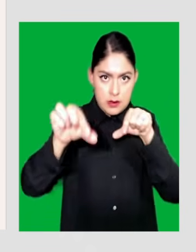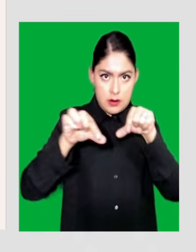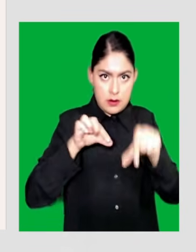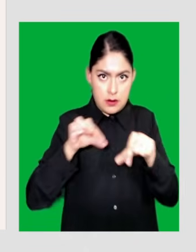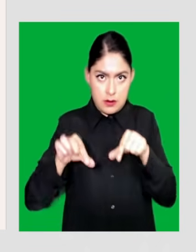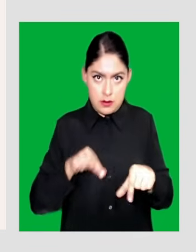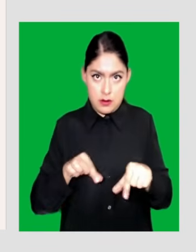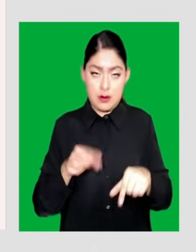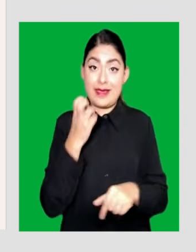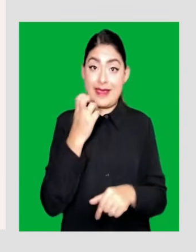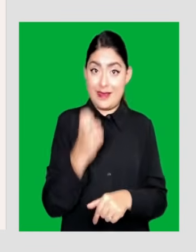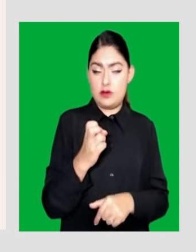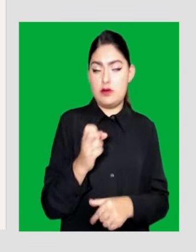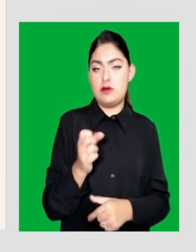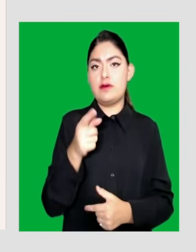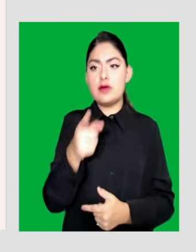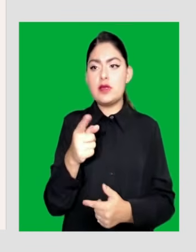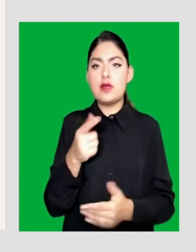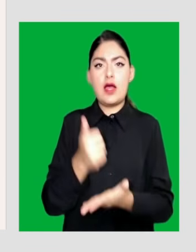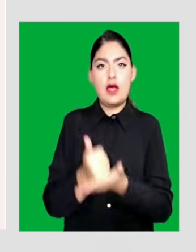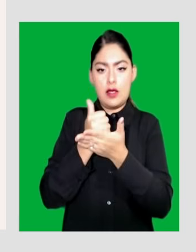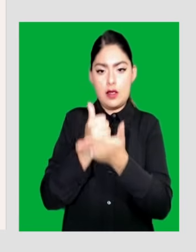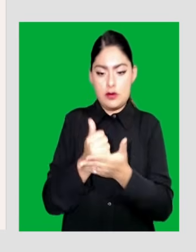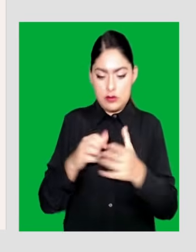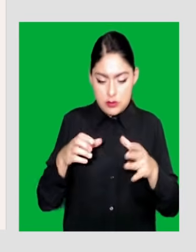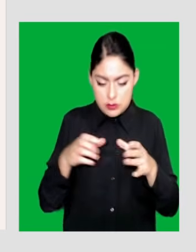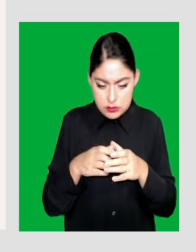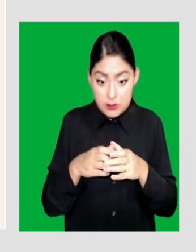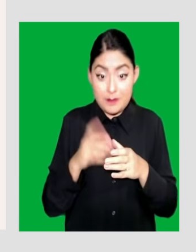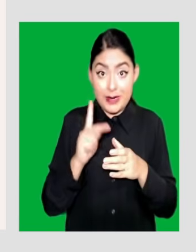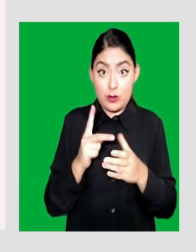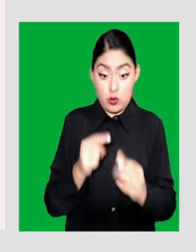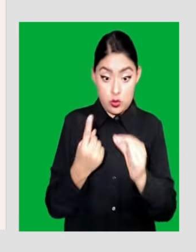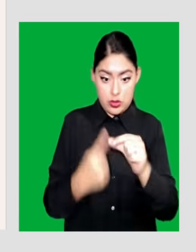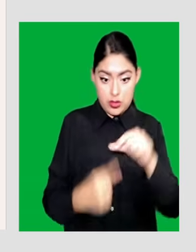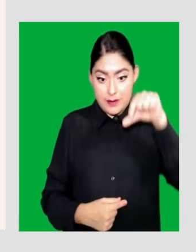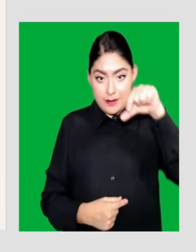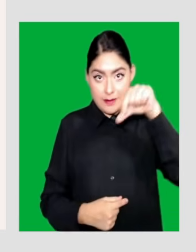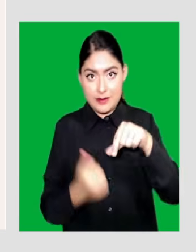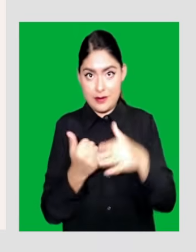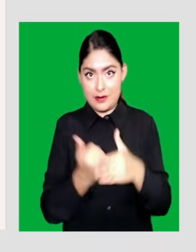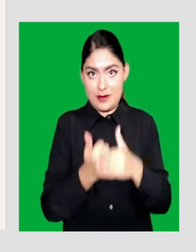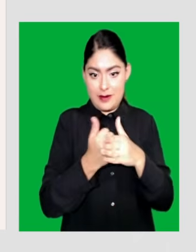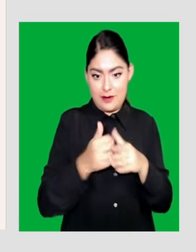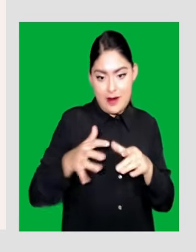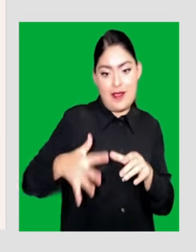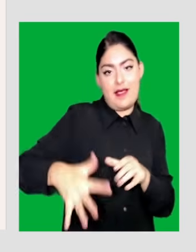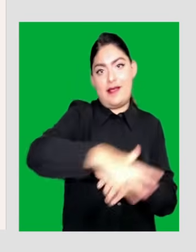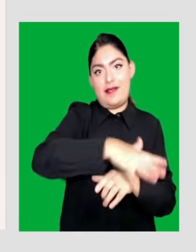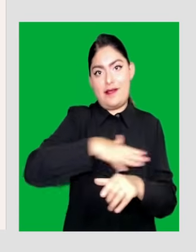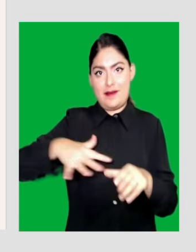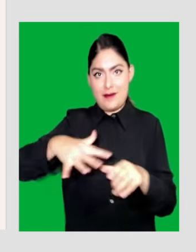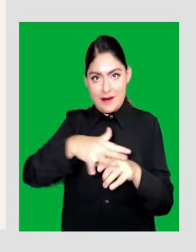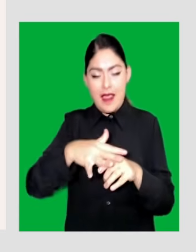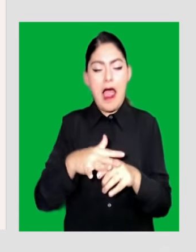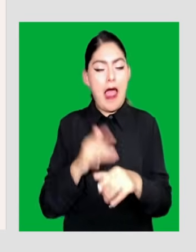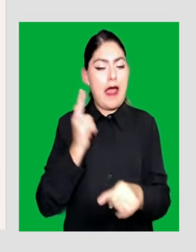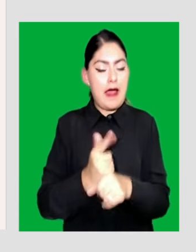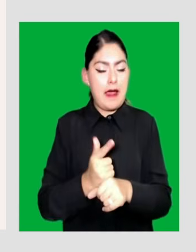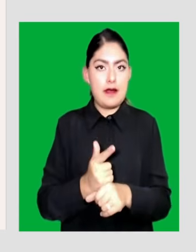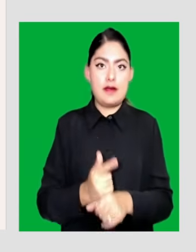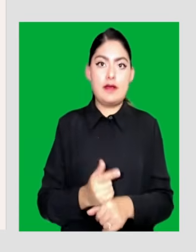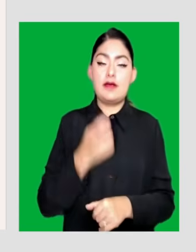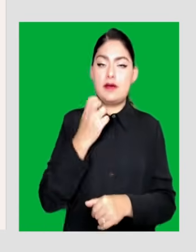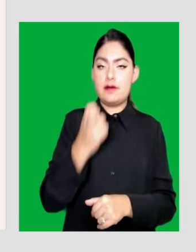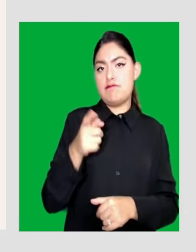cercanos. Piensen en un dato georreferenciado como una pieza de rompecabezas. Cada pieza tiene su propio lugar y